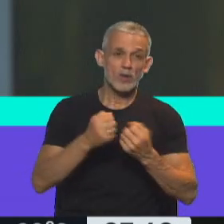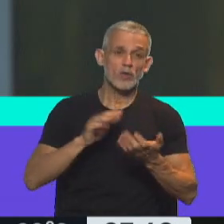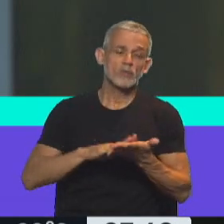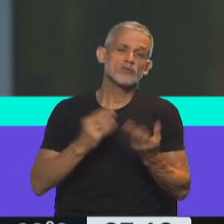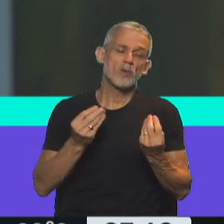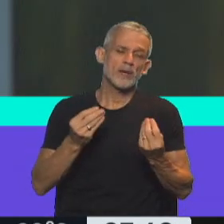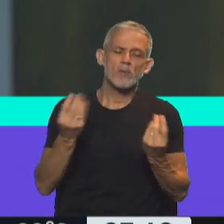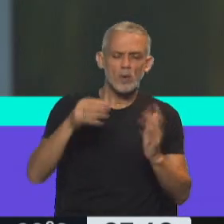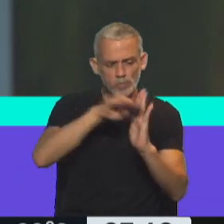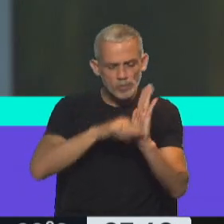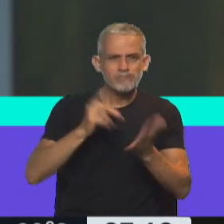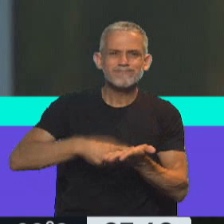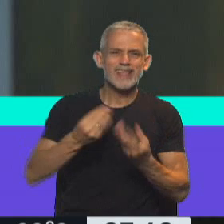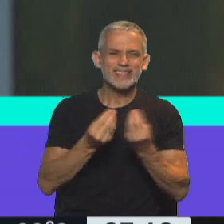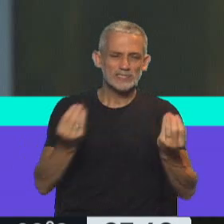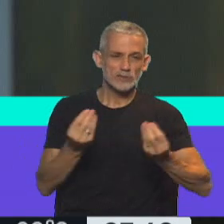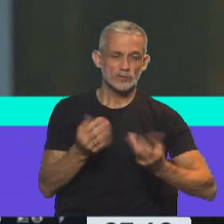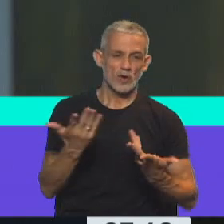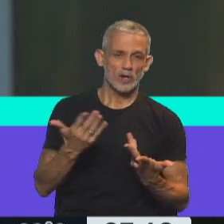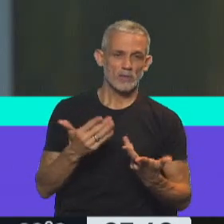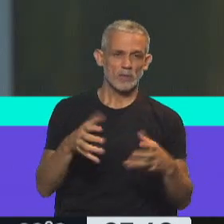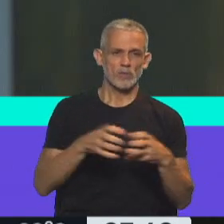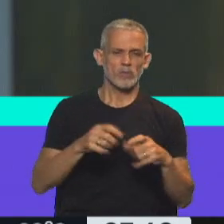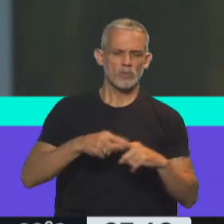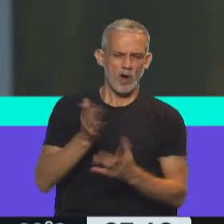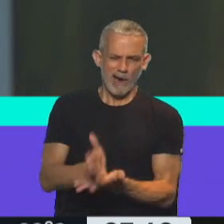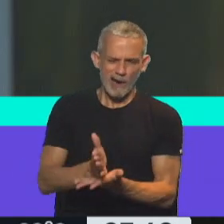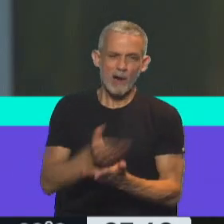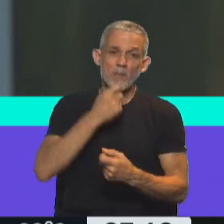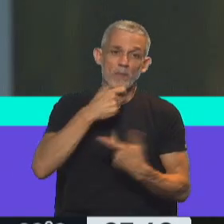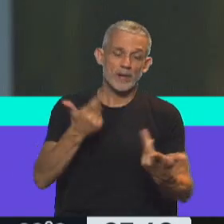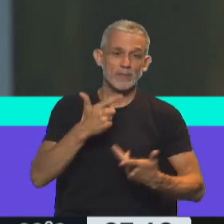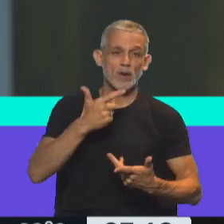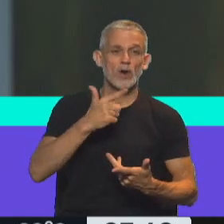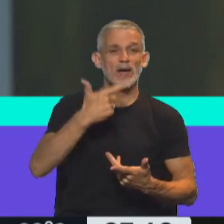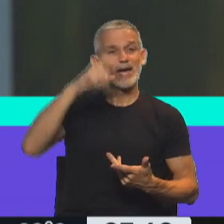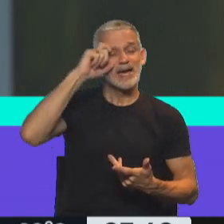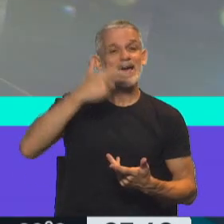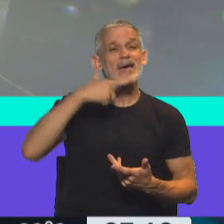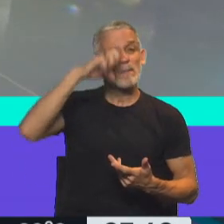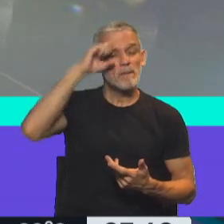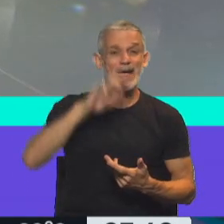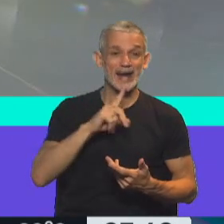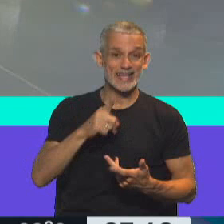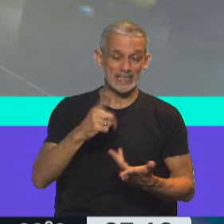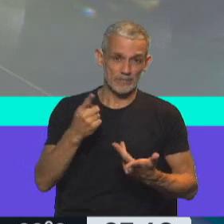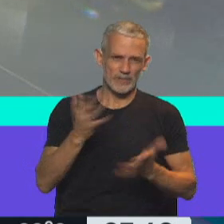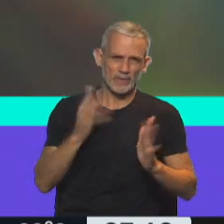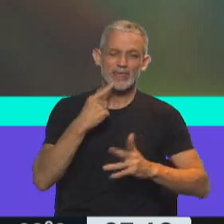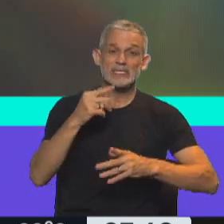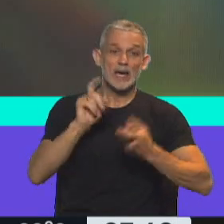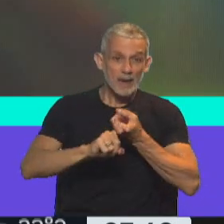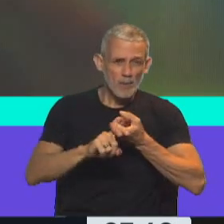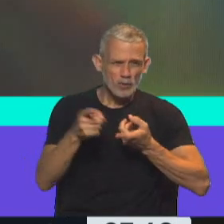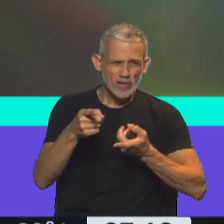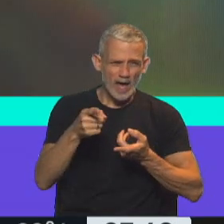inseguridad. ¿Por qué? Porque aparecen las posturas de mano dura, como el caso de José Luis Espert. Escuchamos recién justamente a la familiar, la esposa, ¿no?